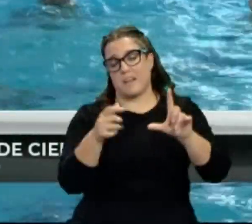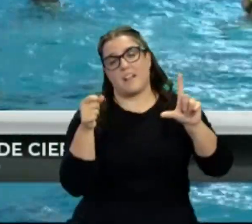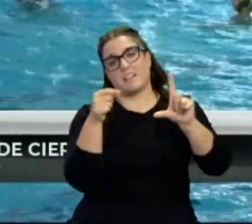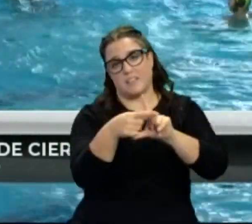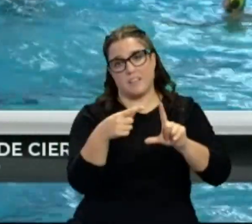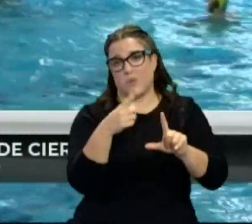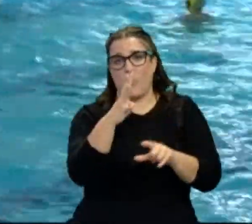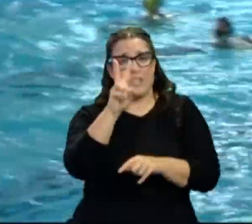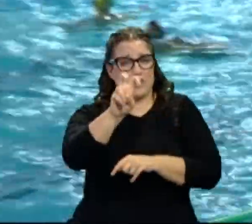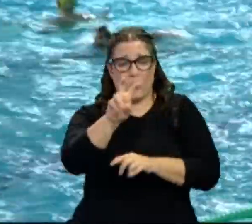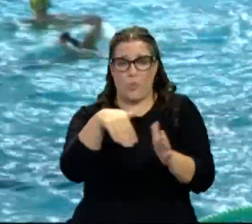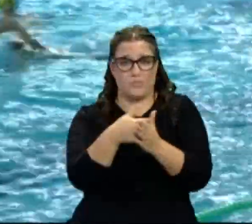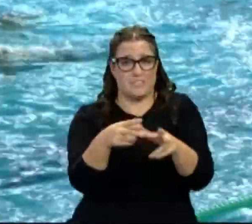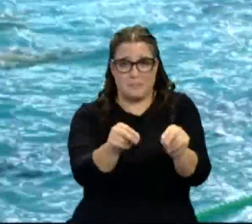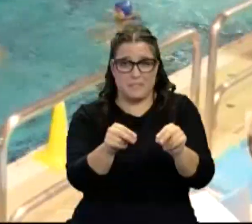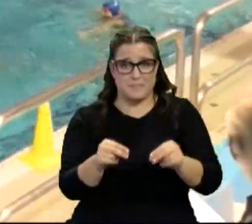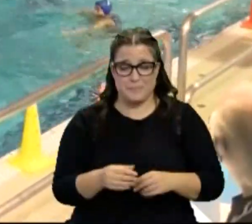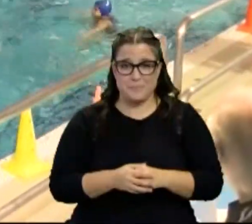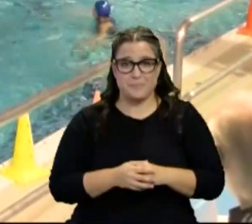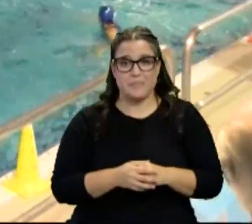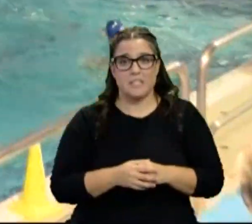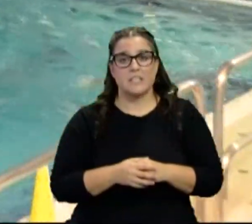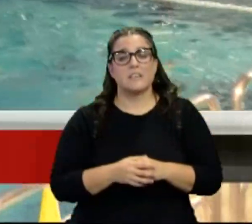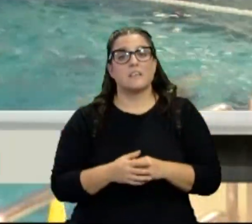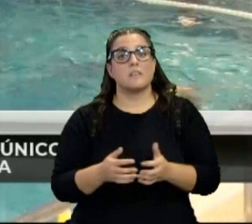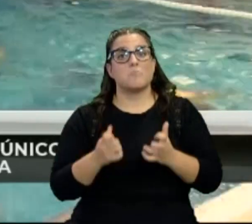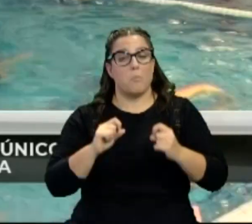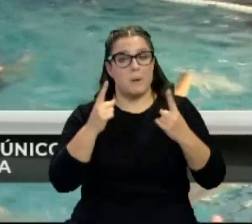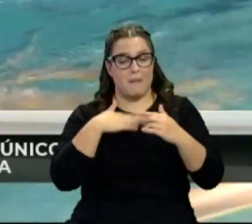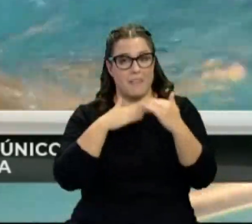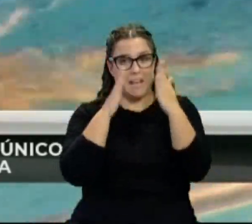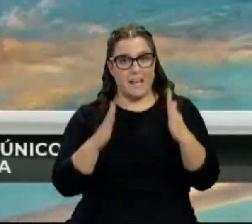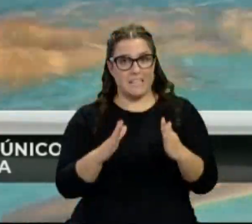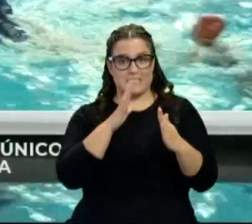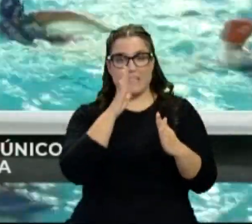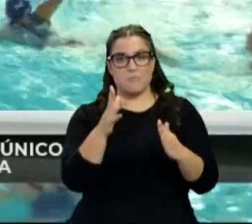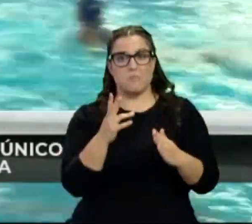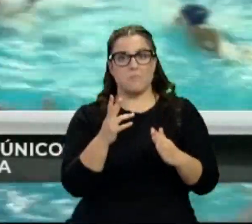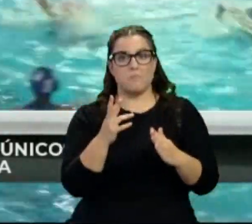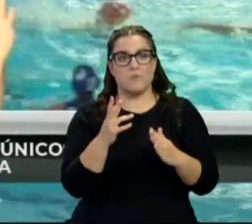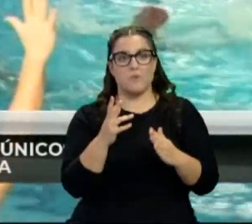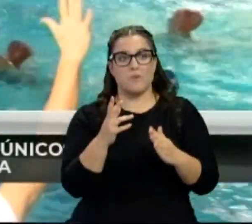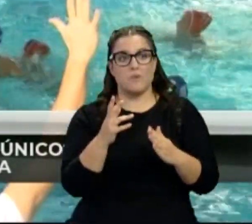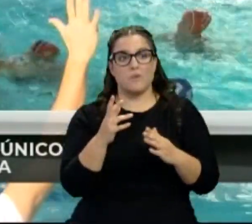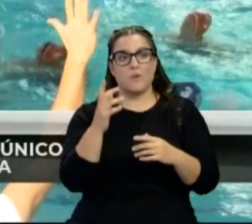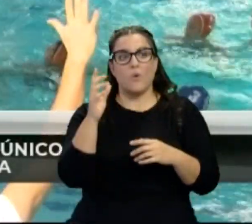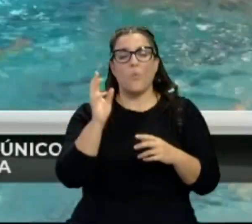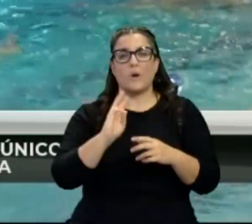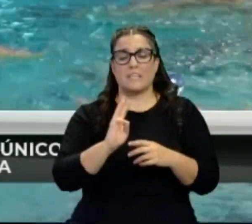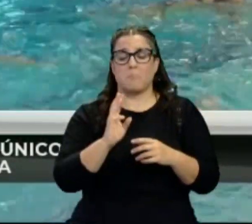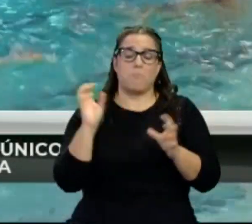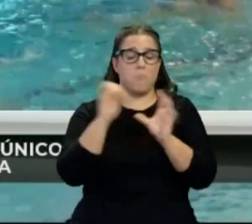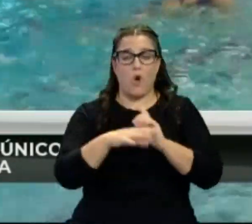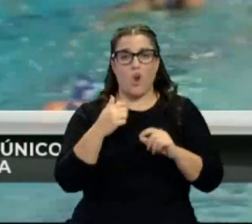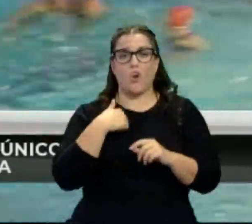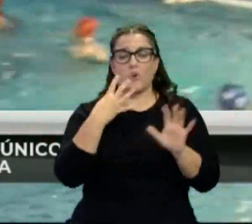4 segundos para la conclusión del choque. Quien debutó en casa tras disputar sus dos primeros partidos a domicilio fue el Waterpolo 98-02. Las